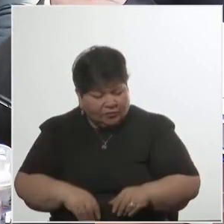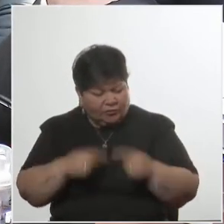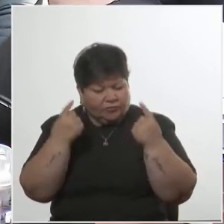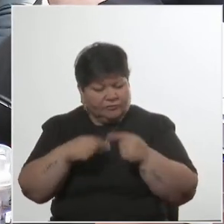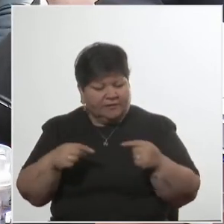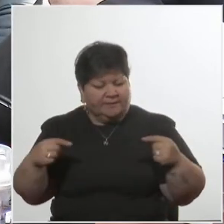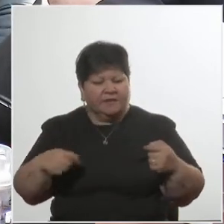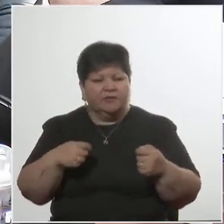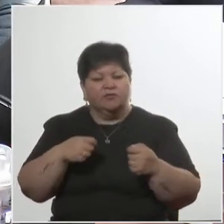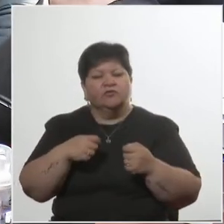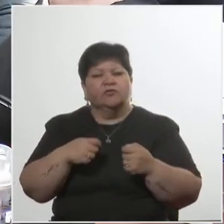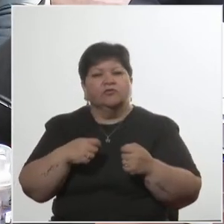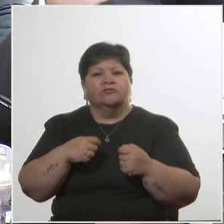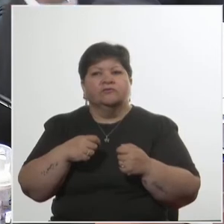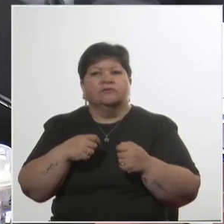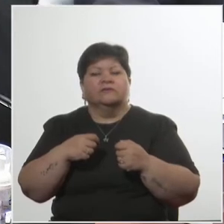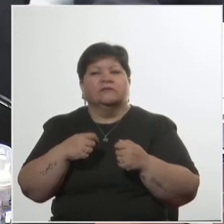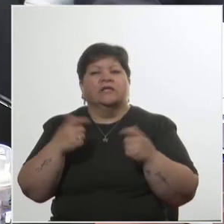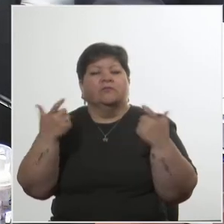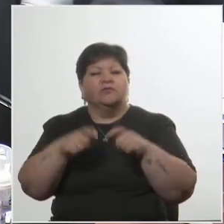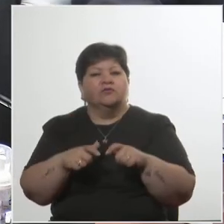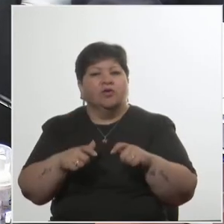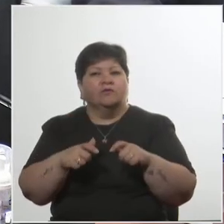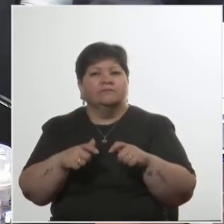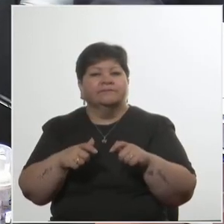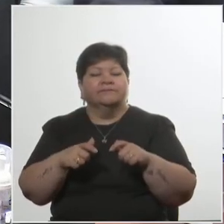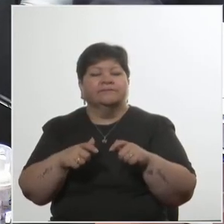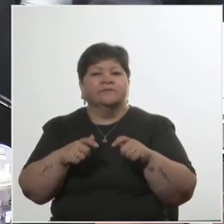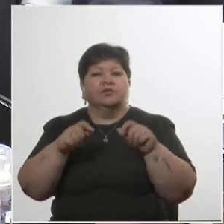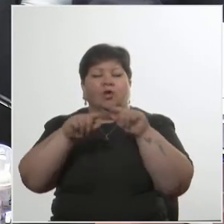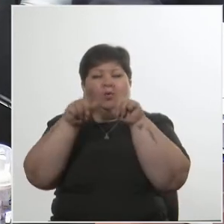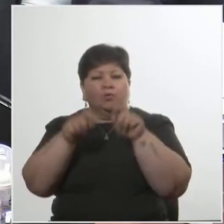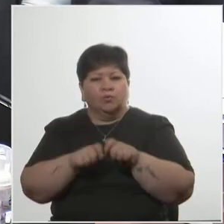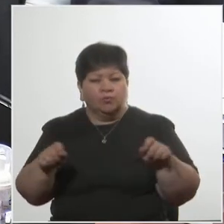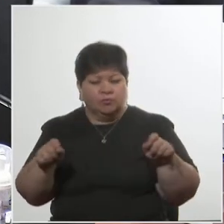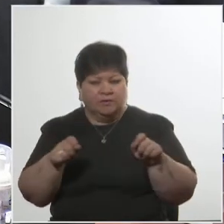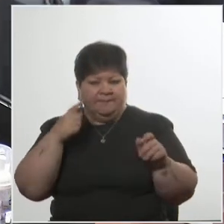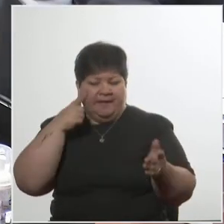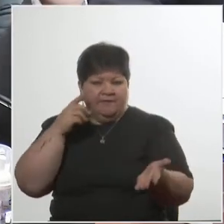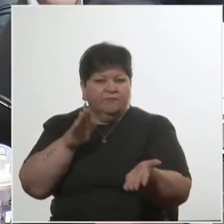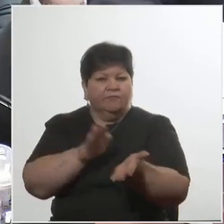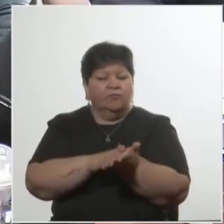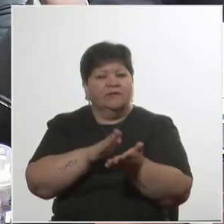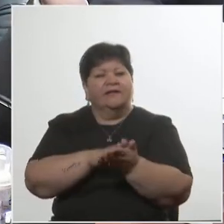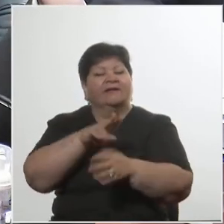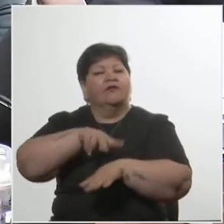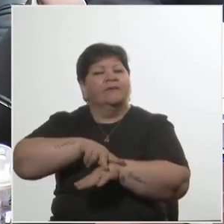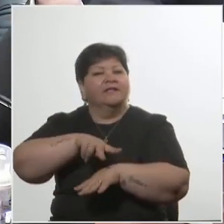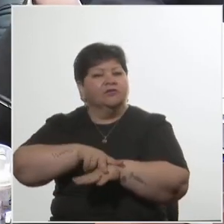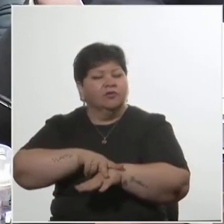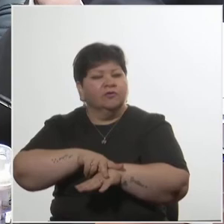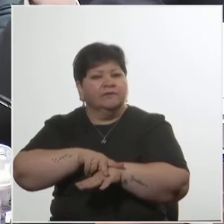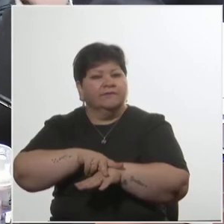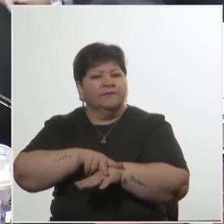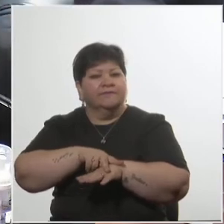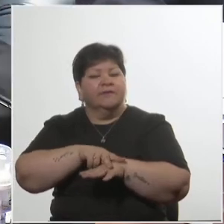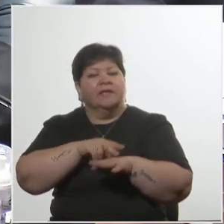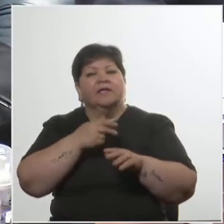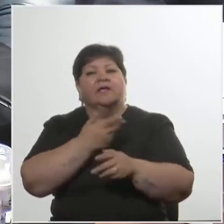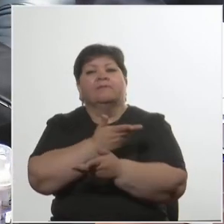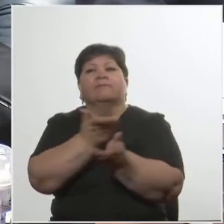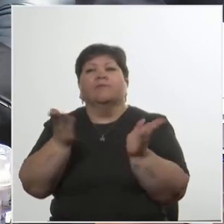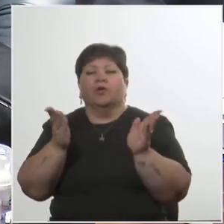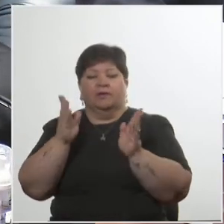juicio aportados y del examen de los mismos esta comisión llega a reseñar para fundar la recomendaciones que En definitiva pone a consideración